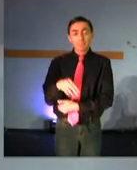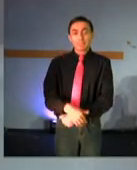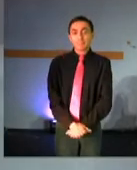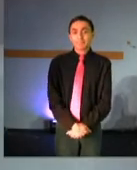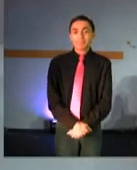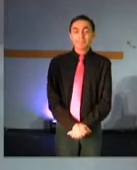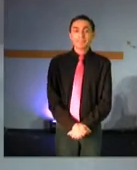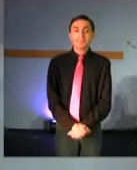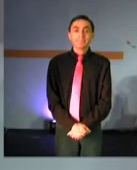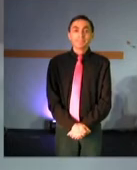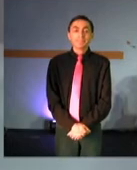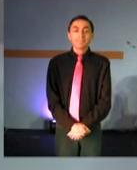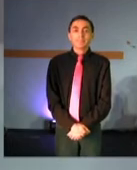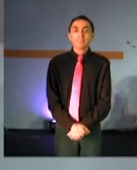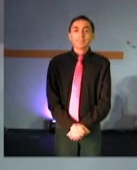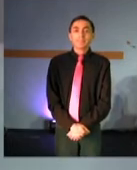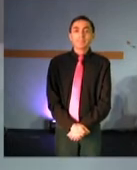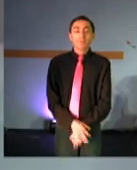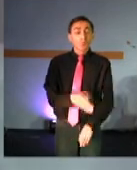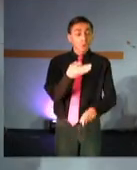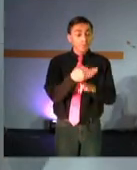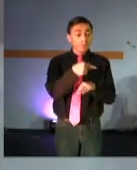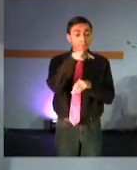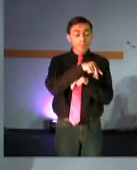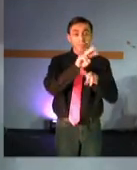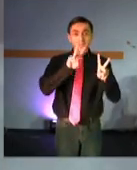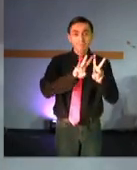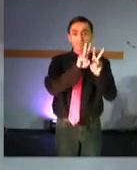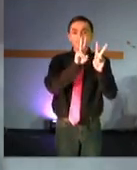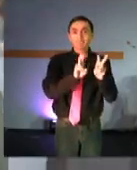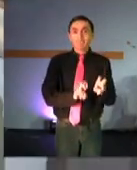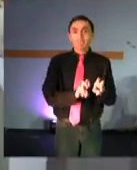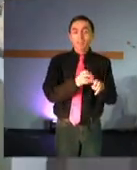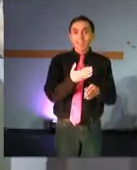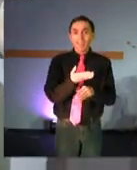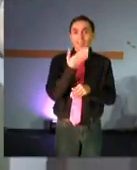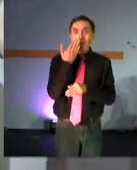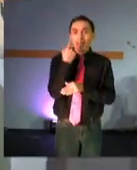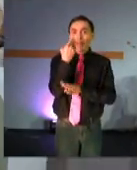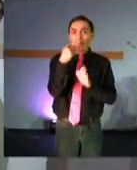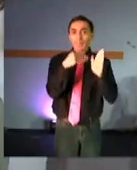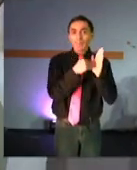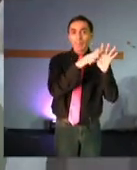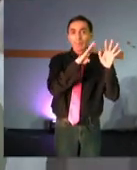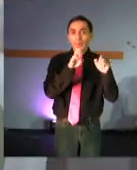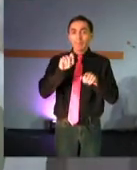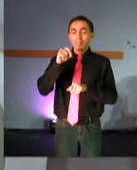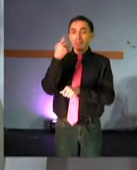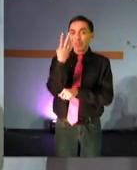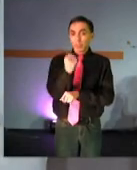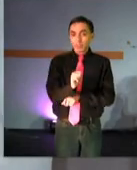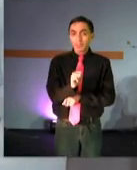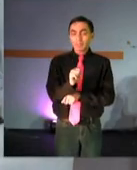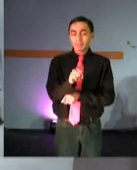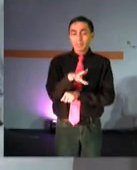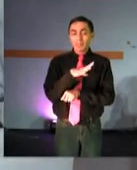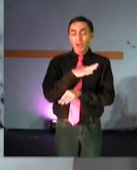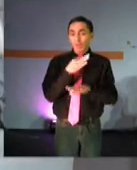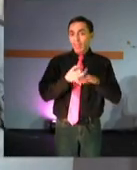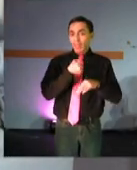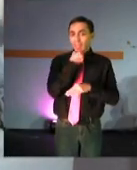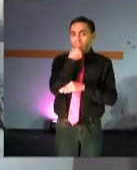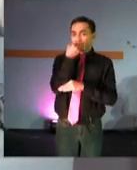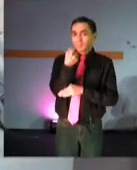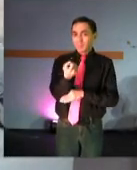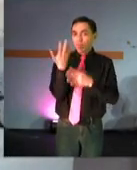No es el tema, sin embargo, de esta charla, es el año 79 y la gran victoria sandinista. Entonces, les doy la palabra y pido un gran aplauso